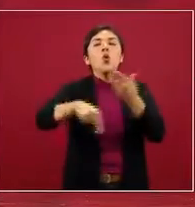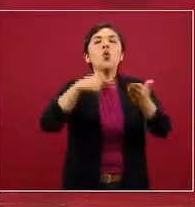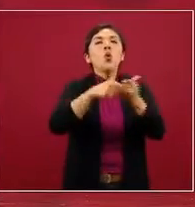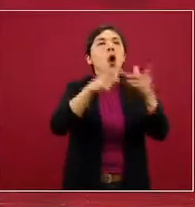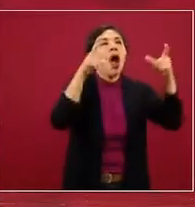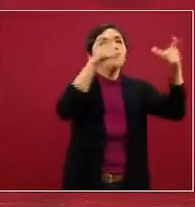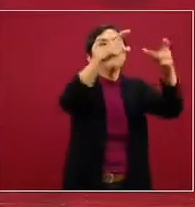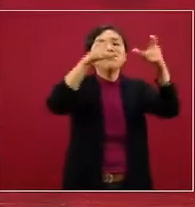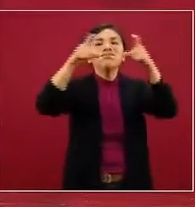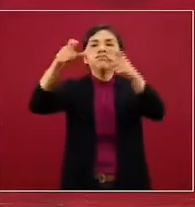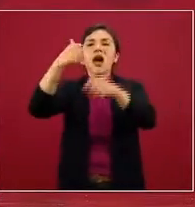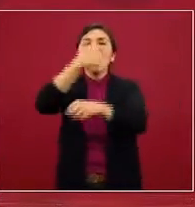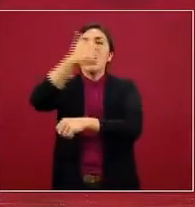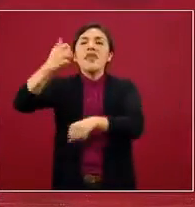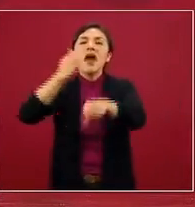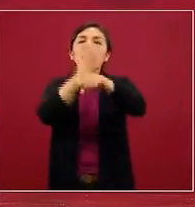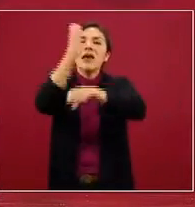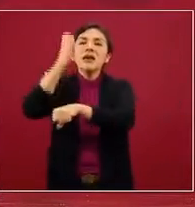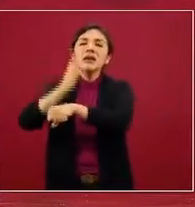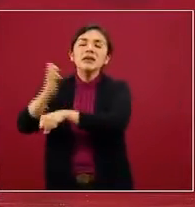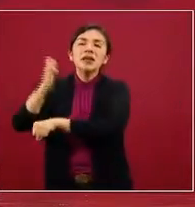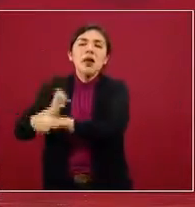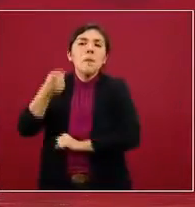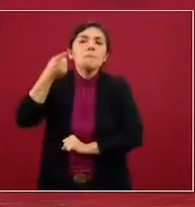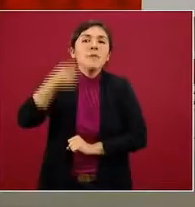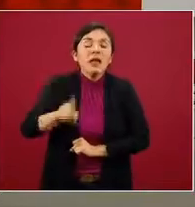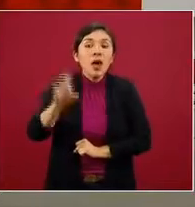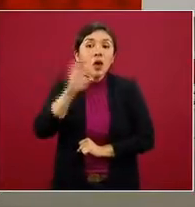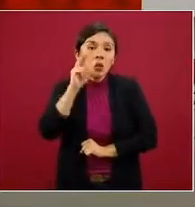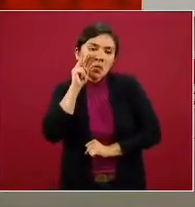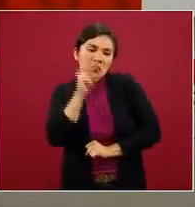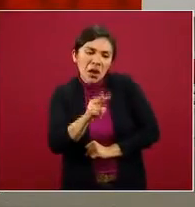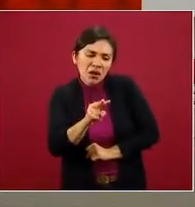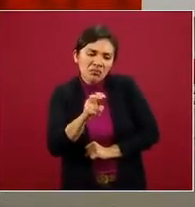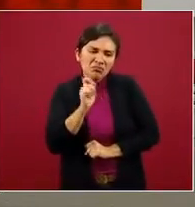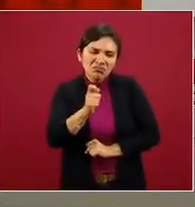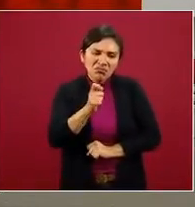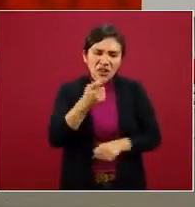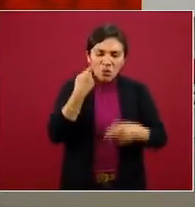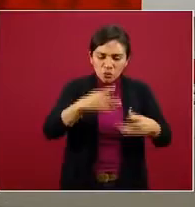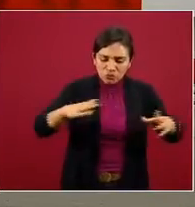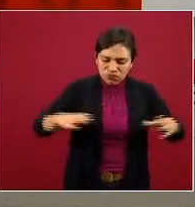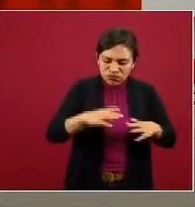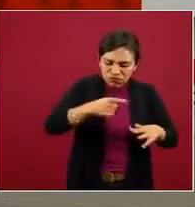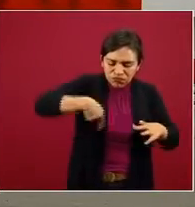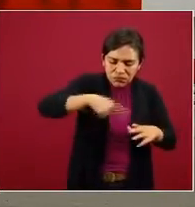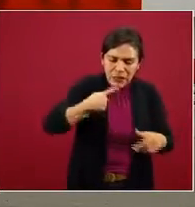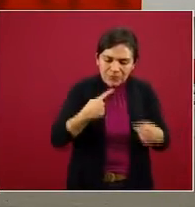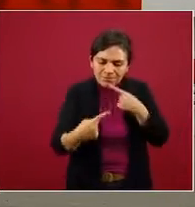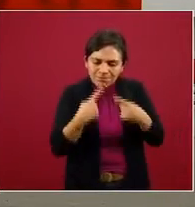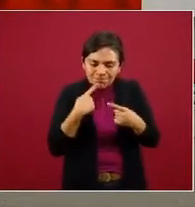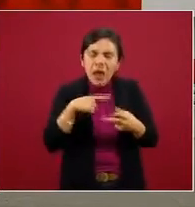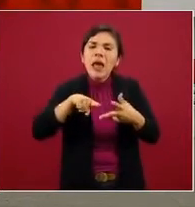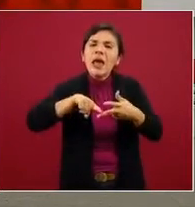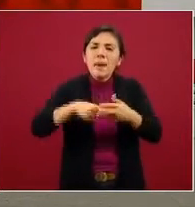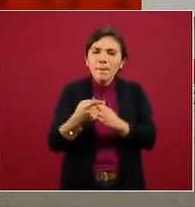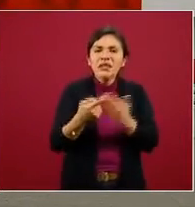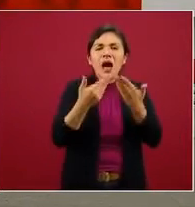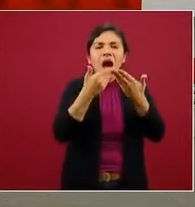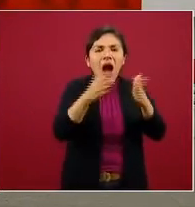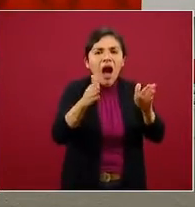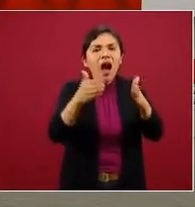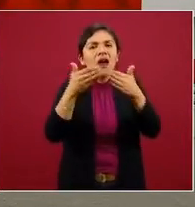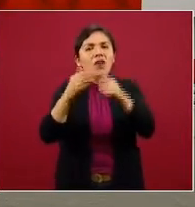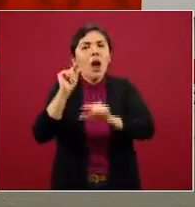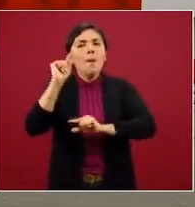regionalizado para que en cada estado, de acuerdo al momento epidémico que vive, empiece a liberar